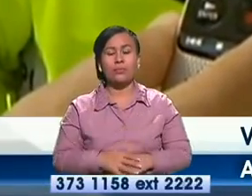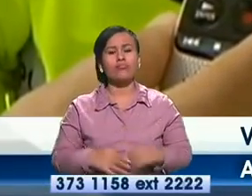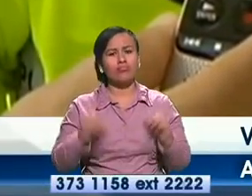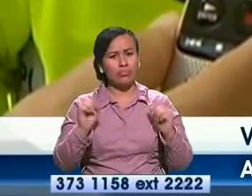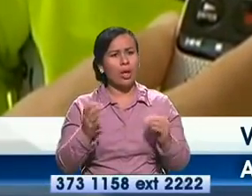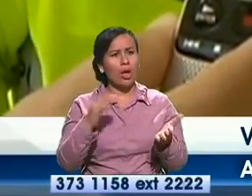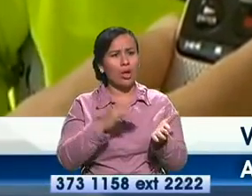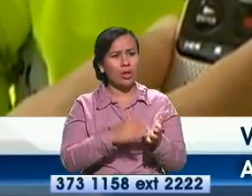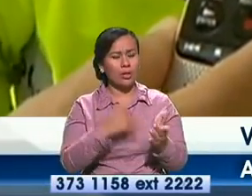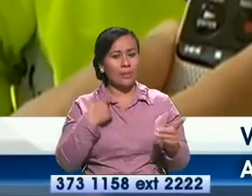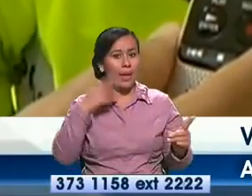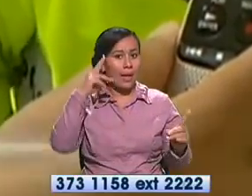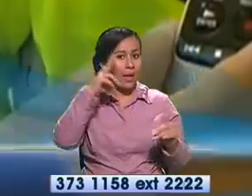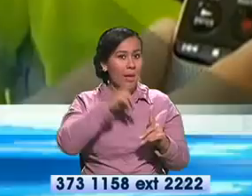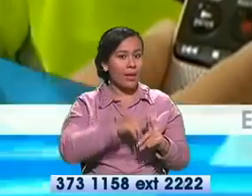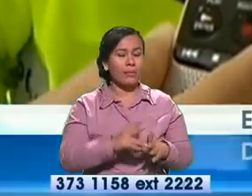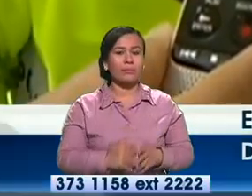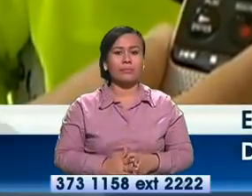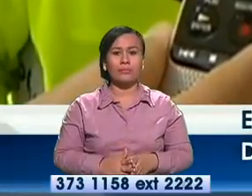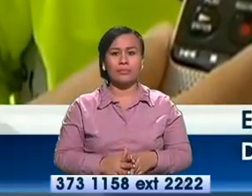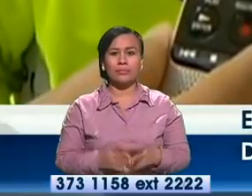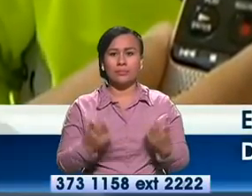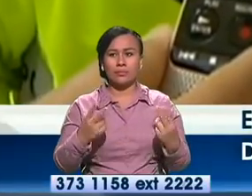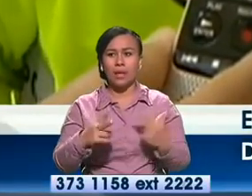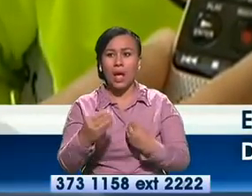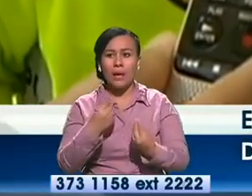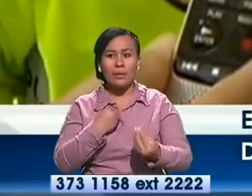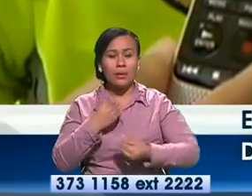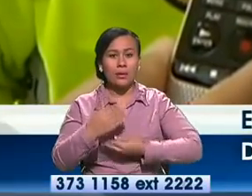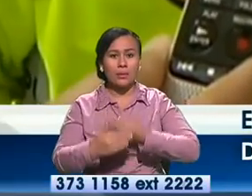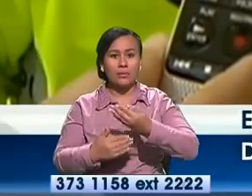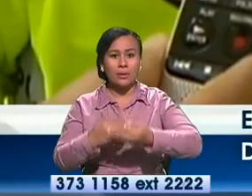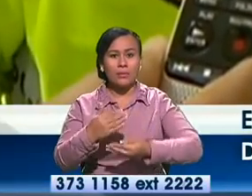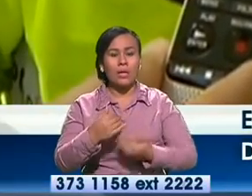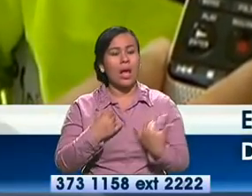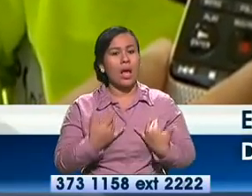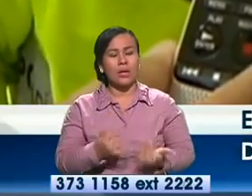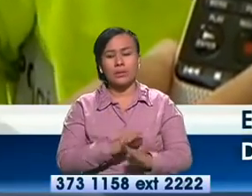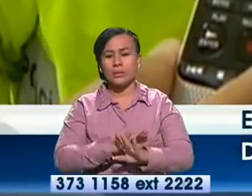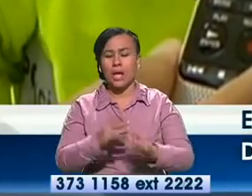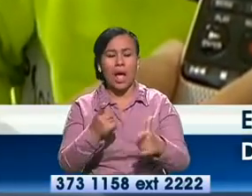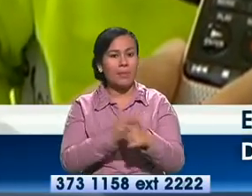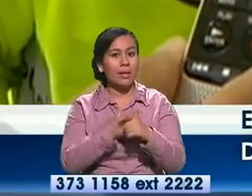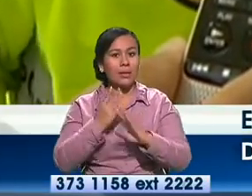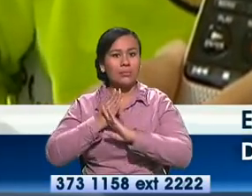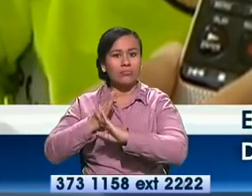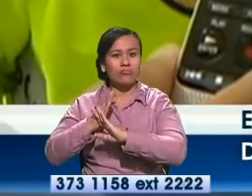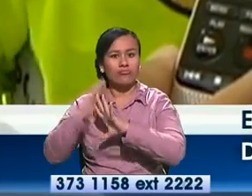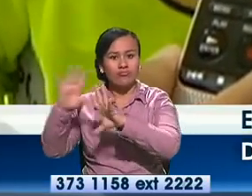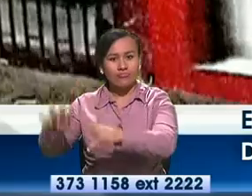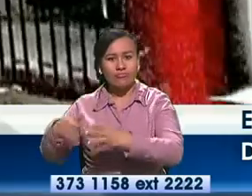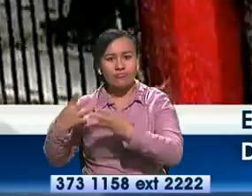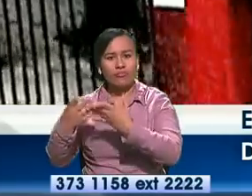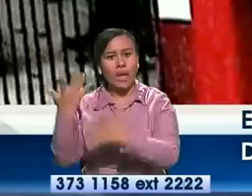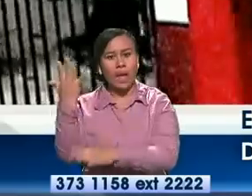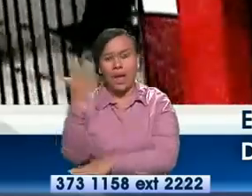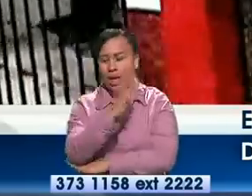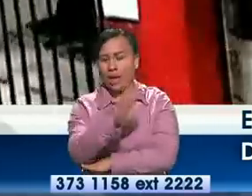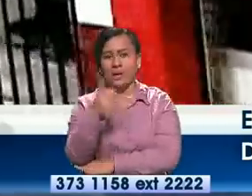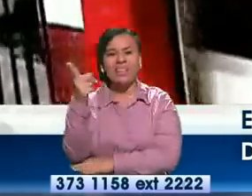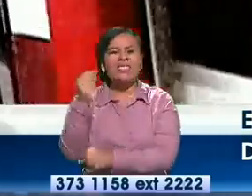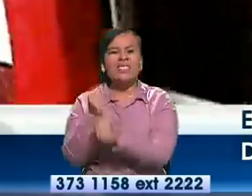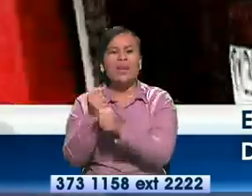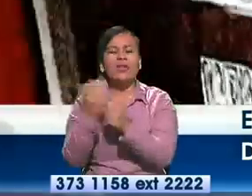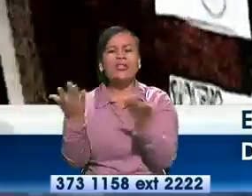se lo hizo, pero como ya le indicó, a través de operaciones de inteligencia se logró evitar que se alarmen a toda la gente. Operaba desde